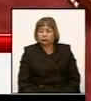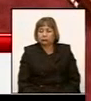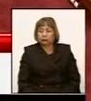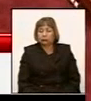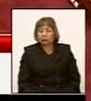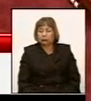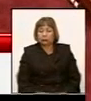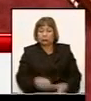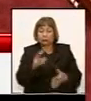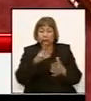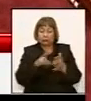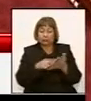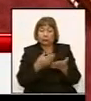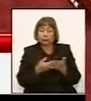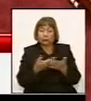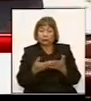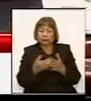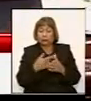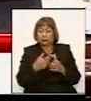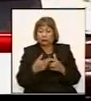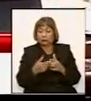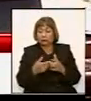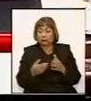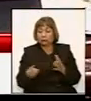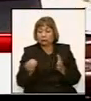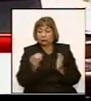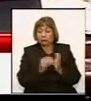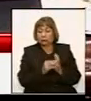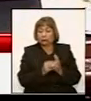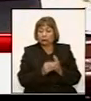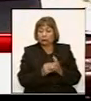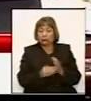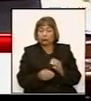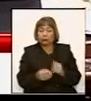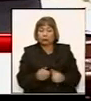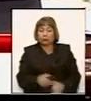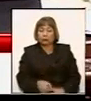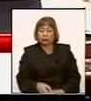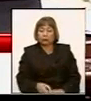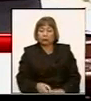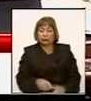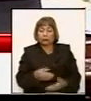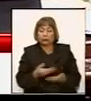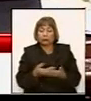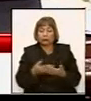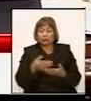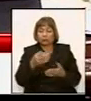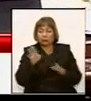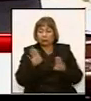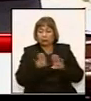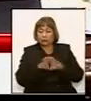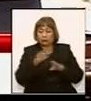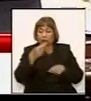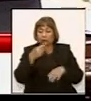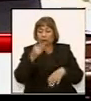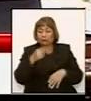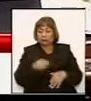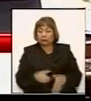Se ha leído entonces las incorporaciones al texto. Vamos a proceder a cerrar la